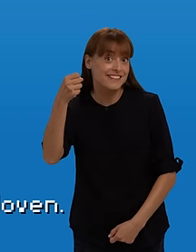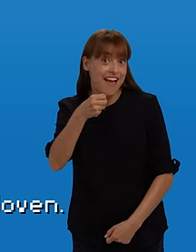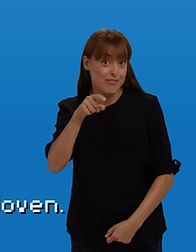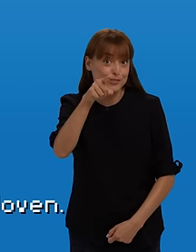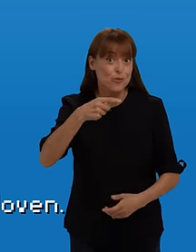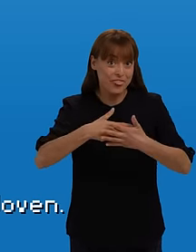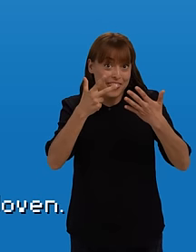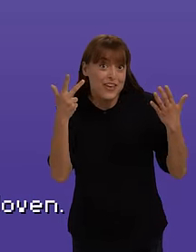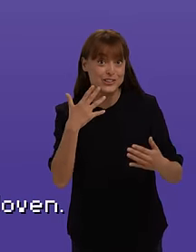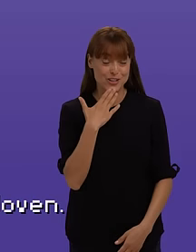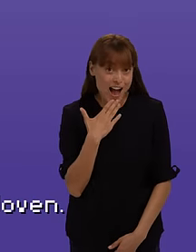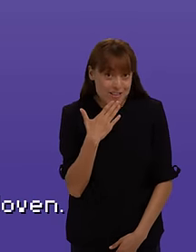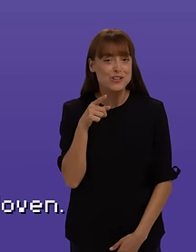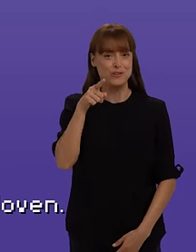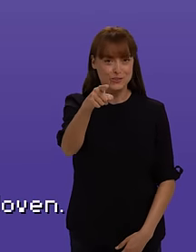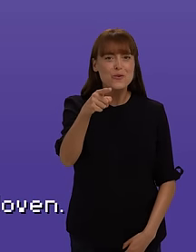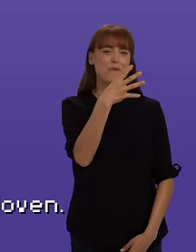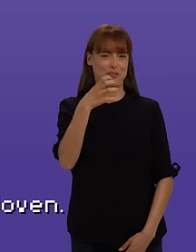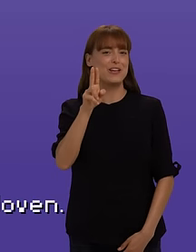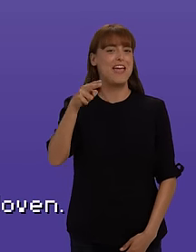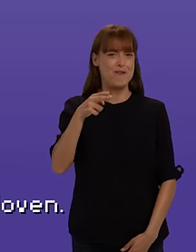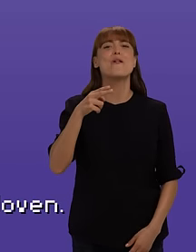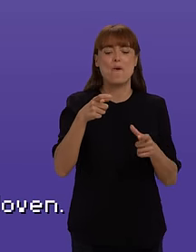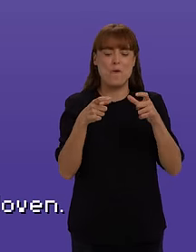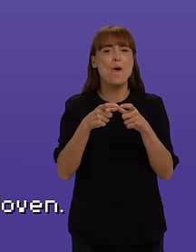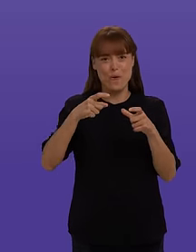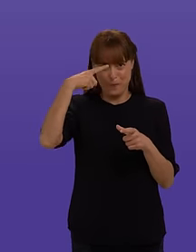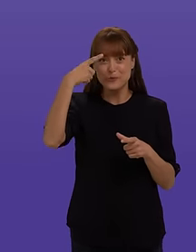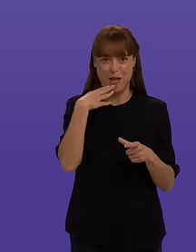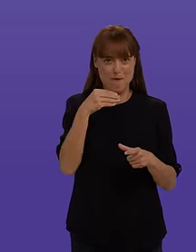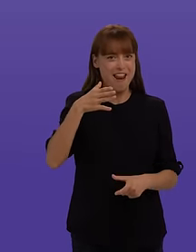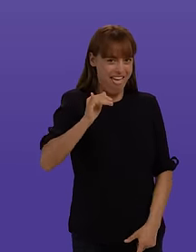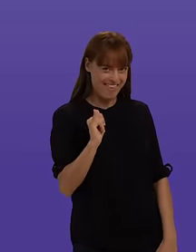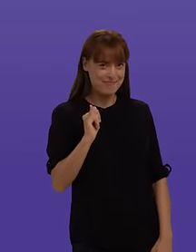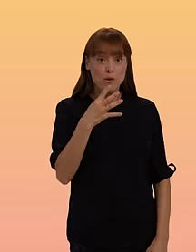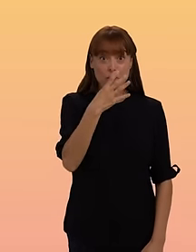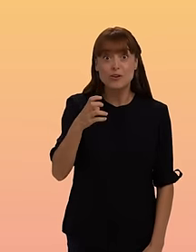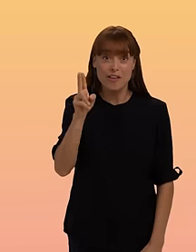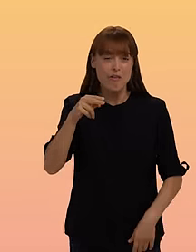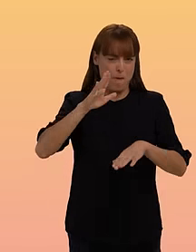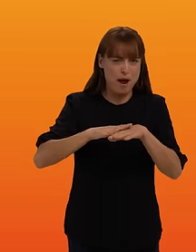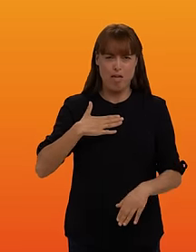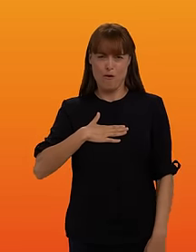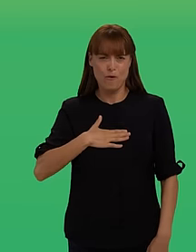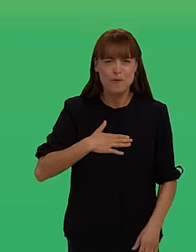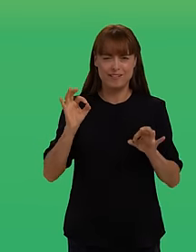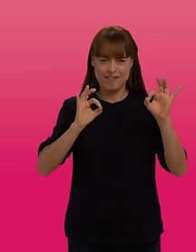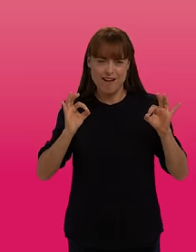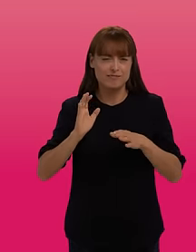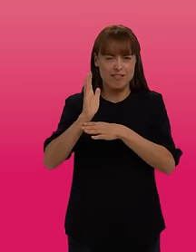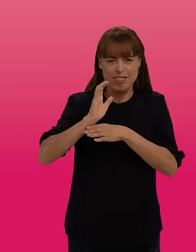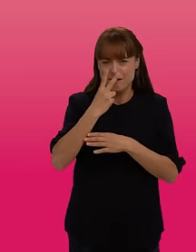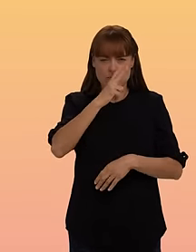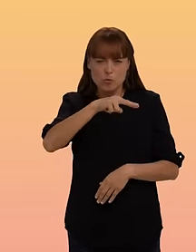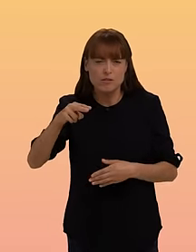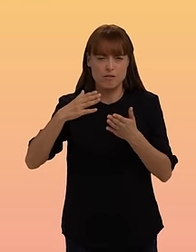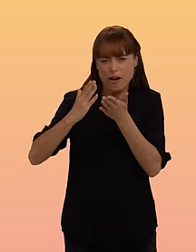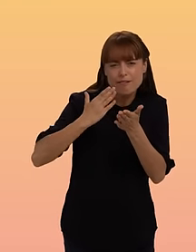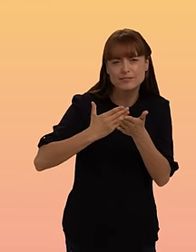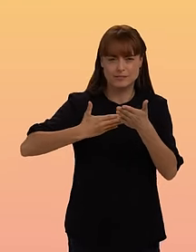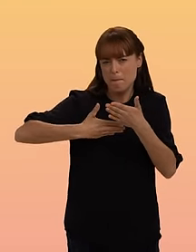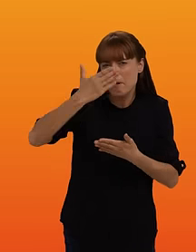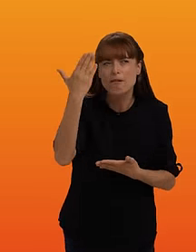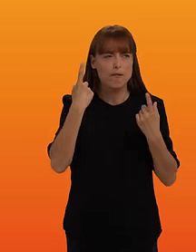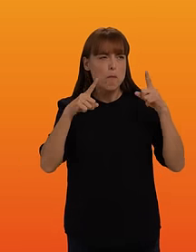Si este año cumples 18, tienes los 400 pavos del Bono Cultural Joven. 400 euros para ópera, teatro, cine, museos, libros, prensa,